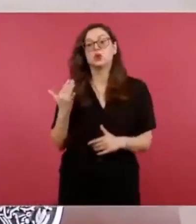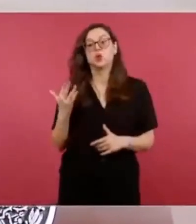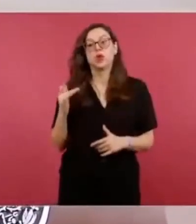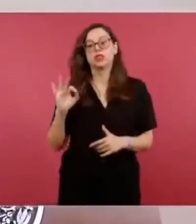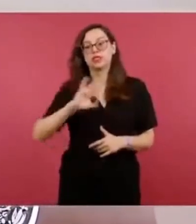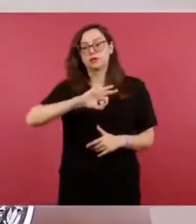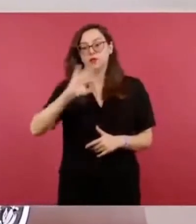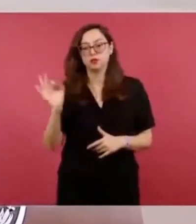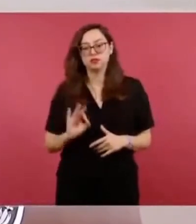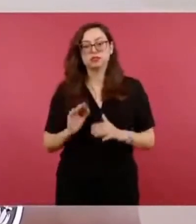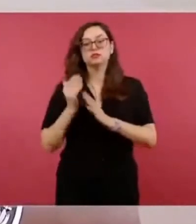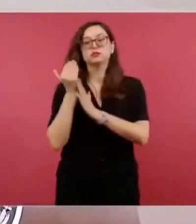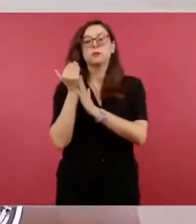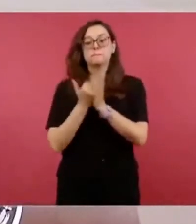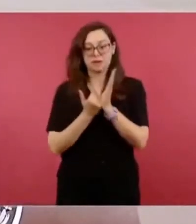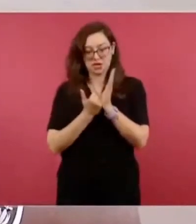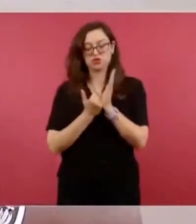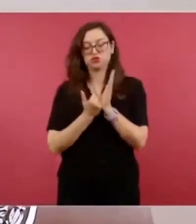No hay